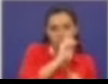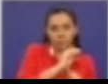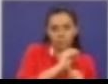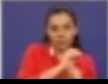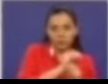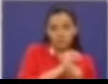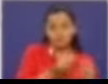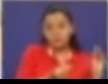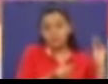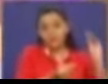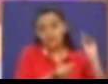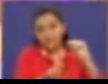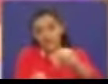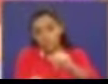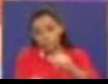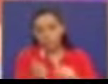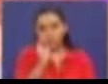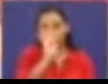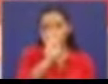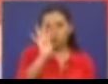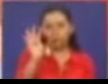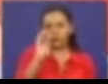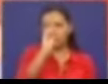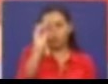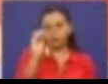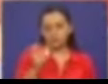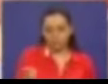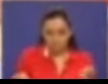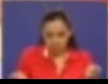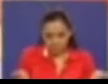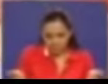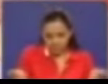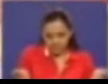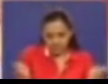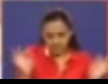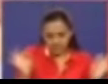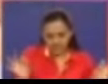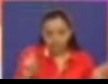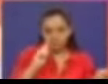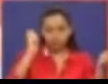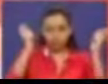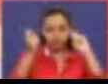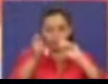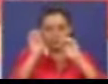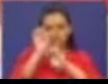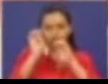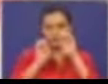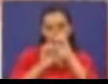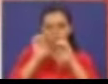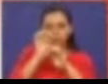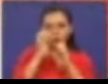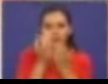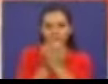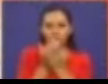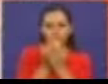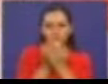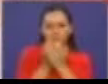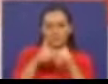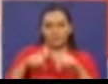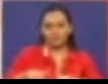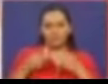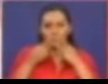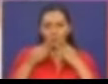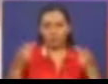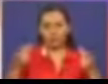en inversión. Esto demuestra el buen manejo de las finanzas públicas y el cambio estructural de las finanzas públicas, donde existe ya una